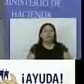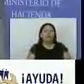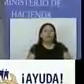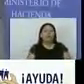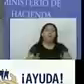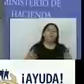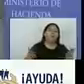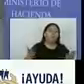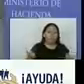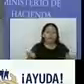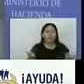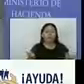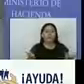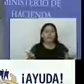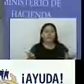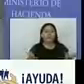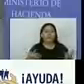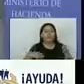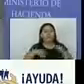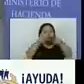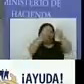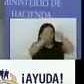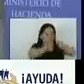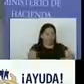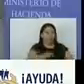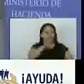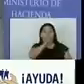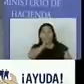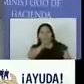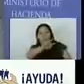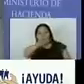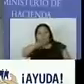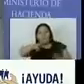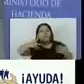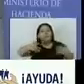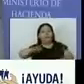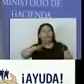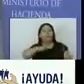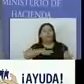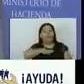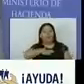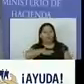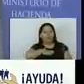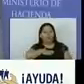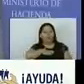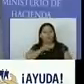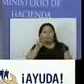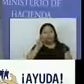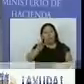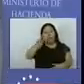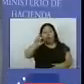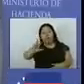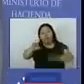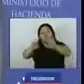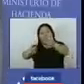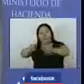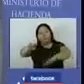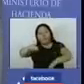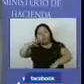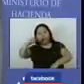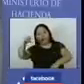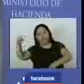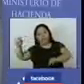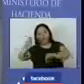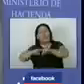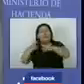el presupuesto 2023. En total hemos recibido hasta este momento 236 millones, con lo